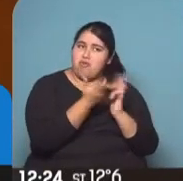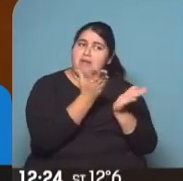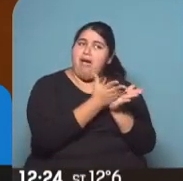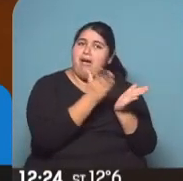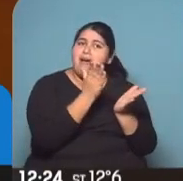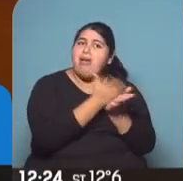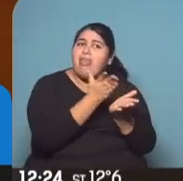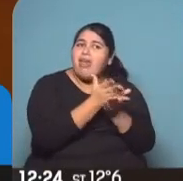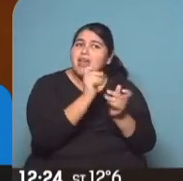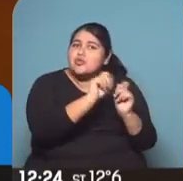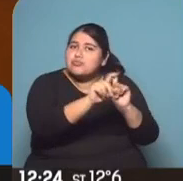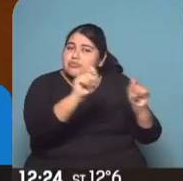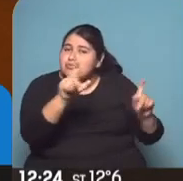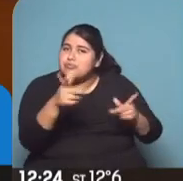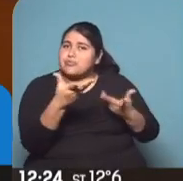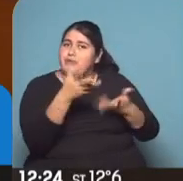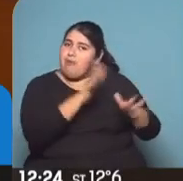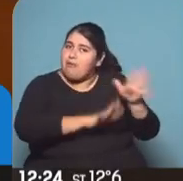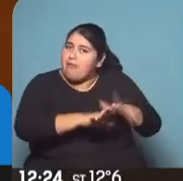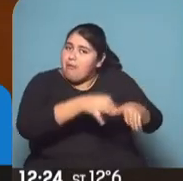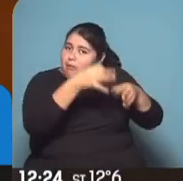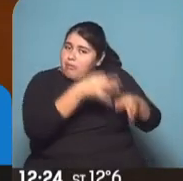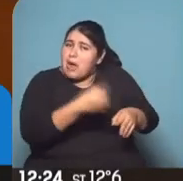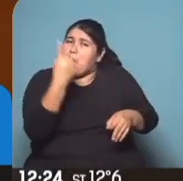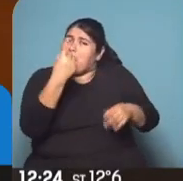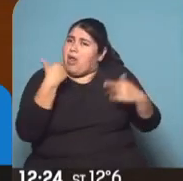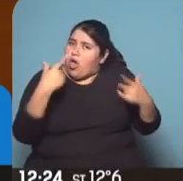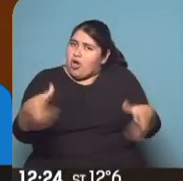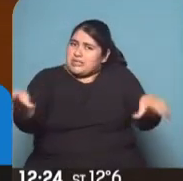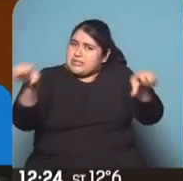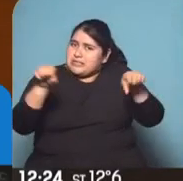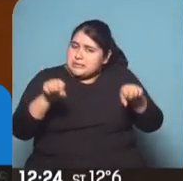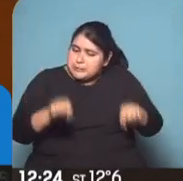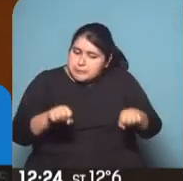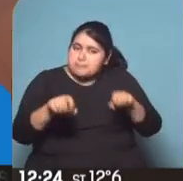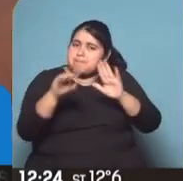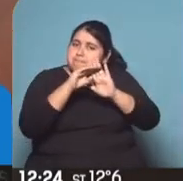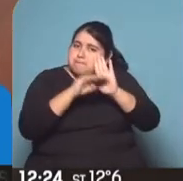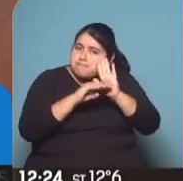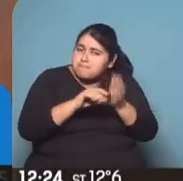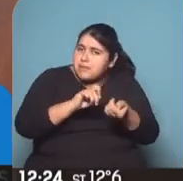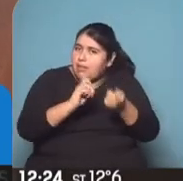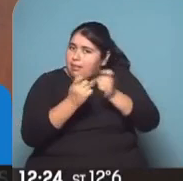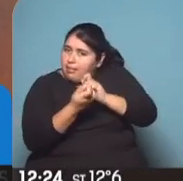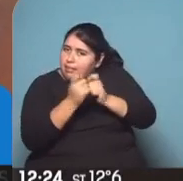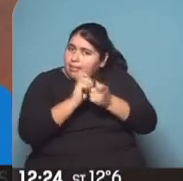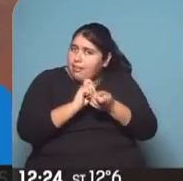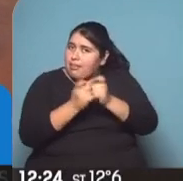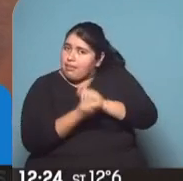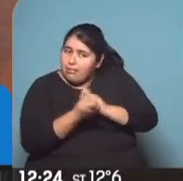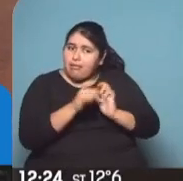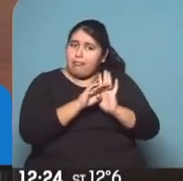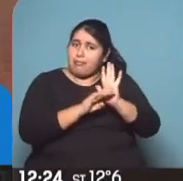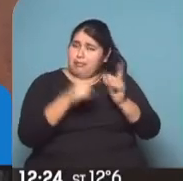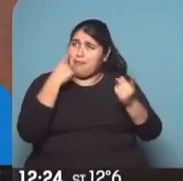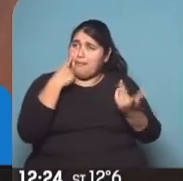eso vamos a tener que dialogar y discutir la reforma que generalmente porque vamos a competir